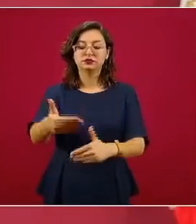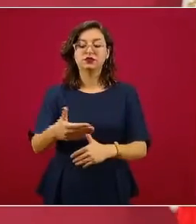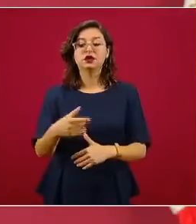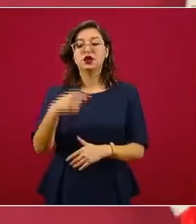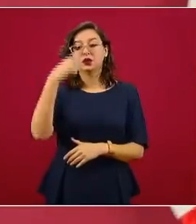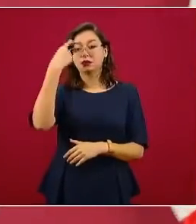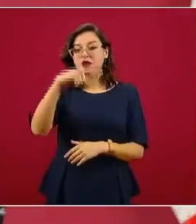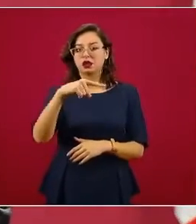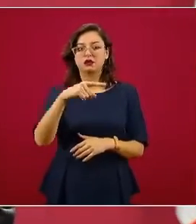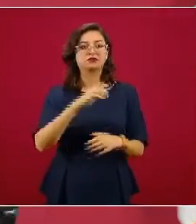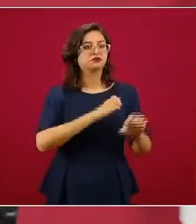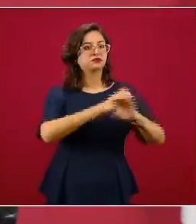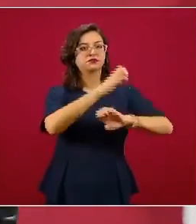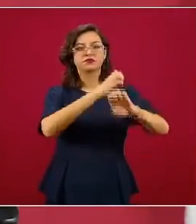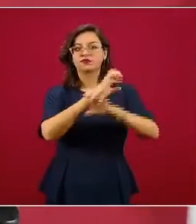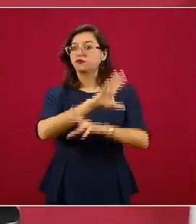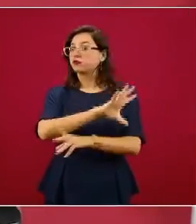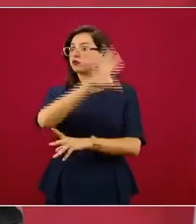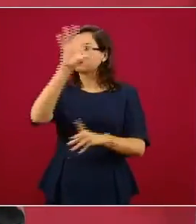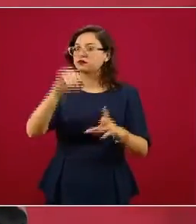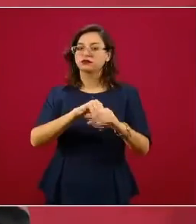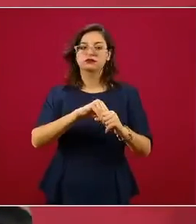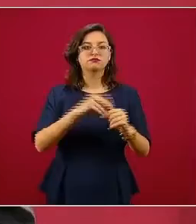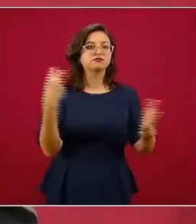para estar presente.